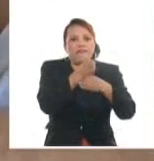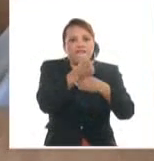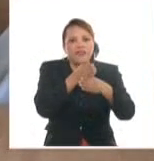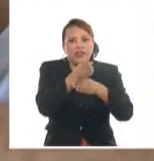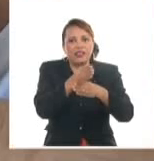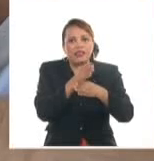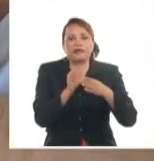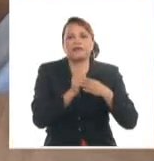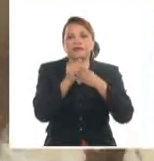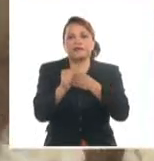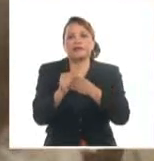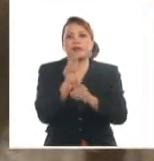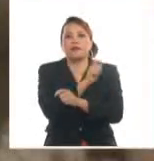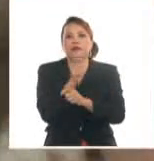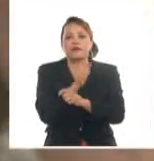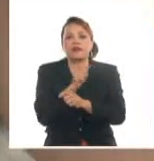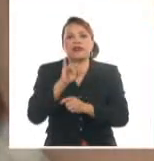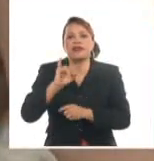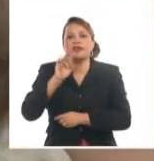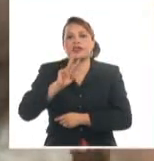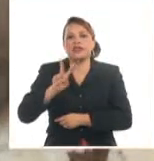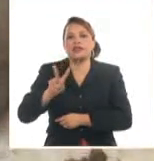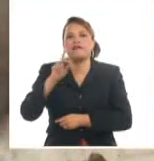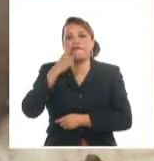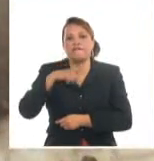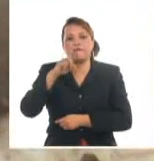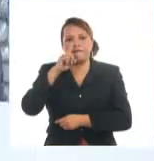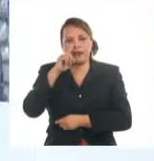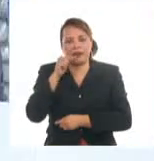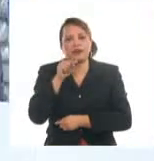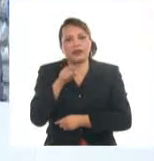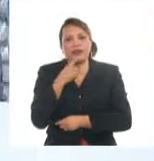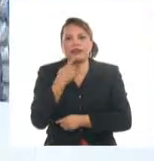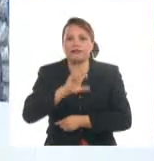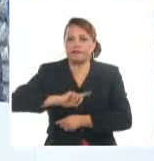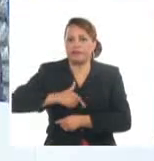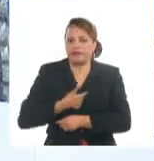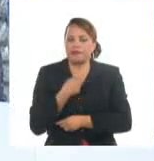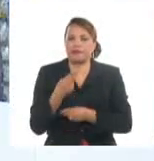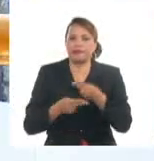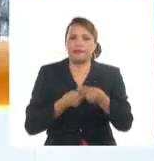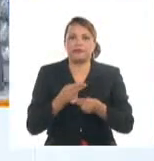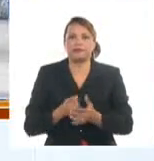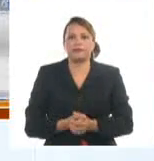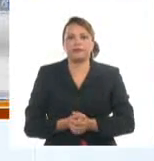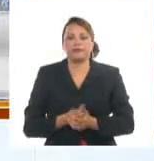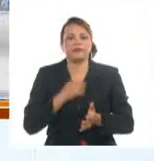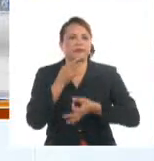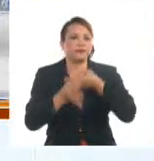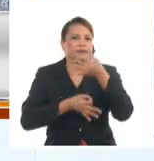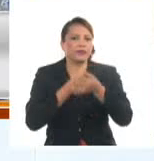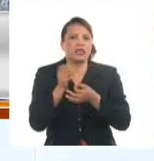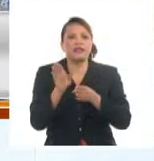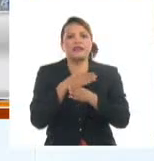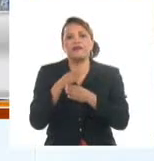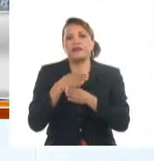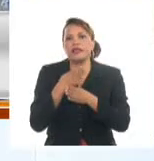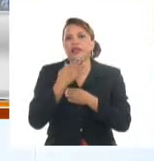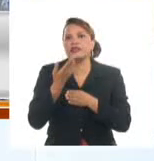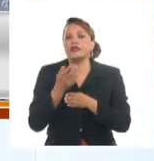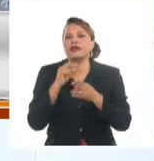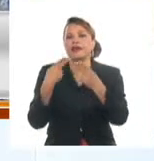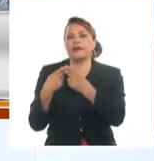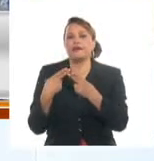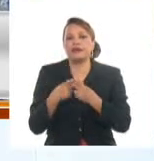Iván Castillo, quien se destaca en el afán de hacer arte. Obras que están destinadas a distintos eventos de arte infantil,